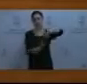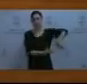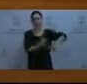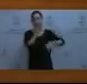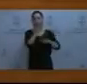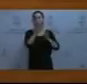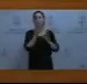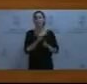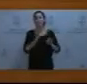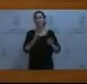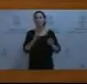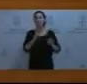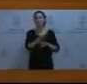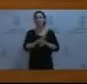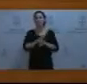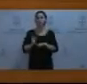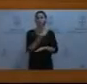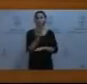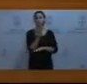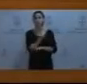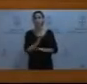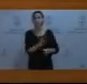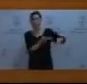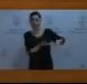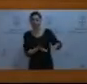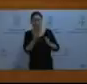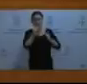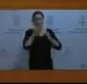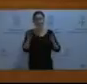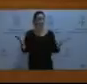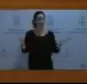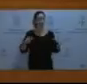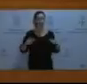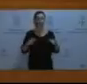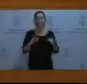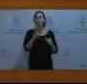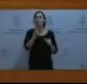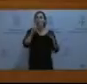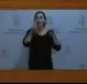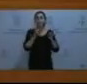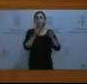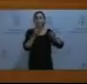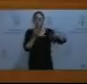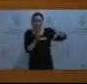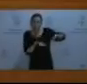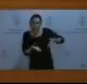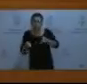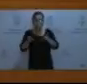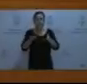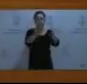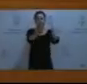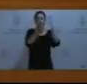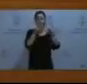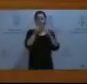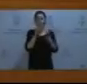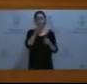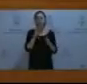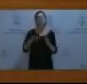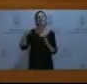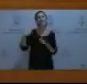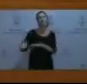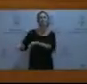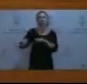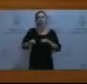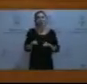sucesivas consejerías de enderezar el rumbo. Y además digo incapacidad de enderezar el rumbo porque no me cabe duda de que algunos de los antecesores en el cargo lo